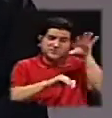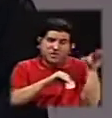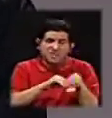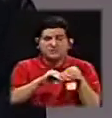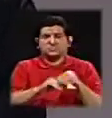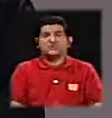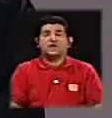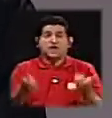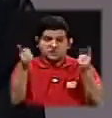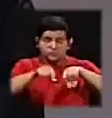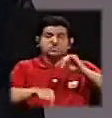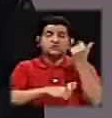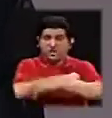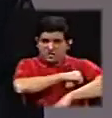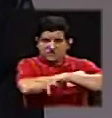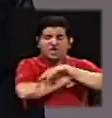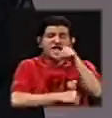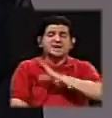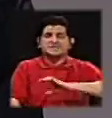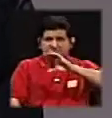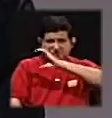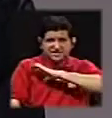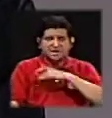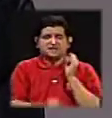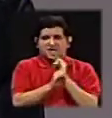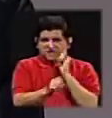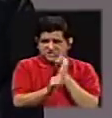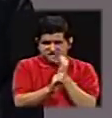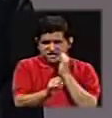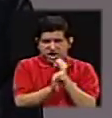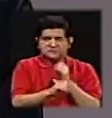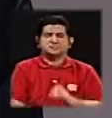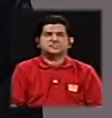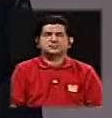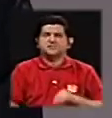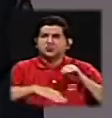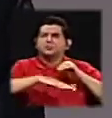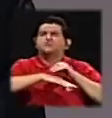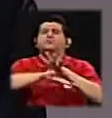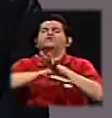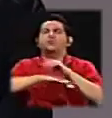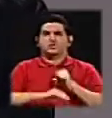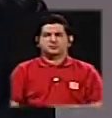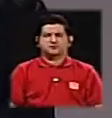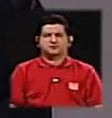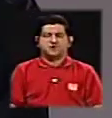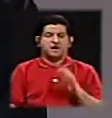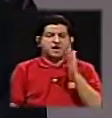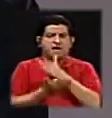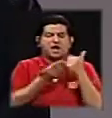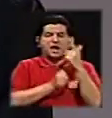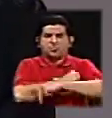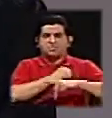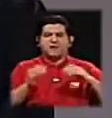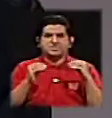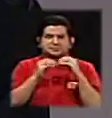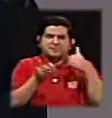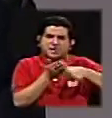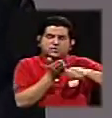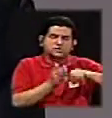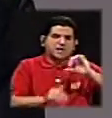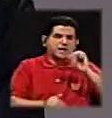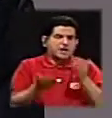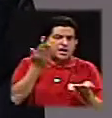adicional, como ocurre en otros países. Esas son características institucionales que inciden en que en ciertos países se vote más que en